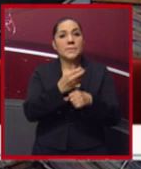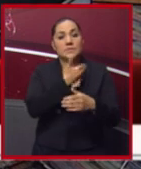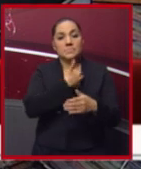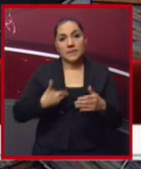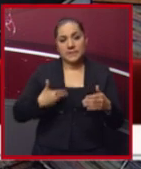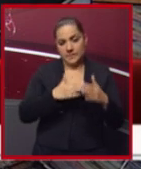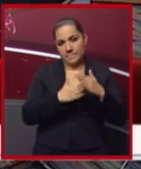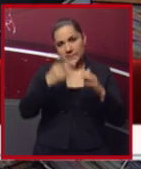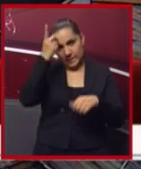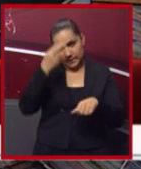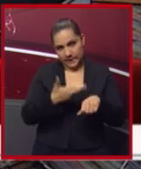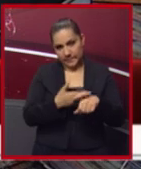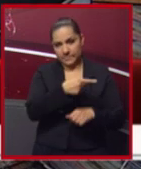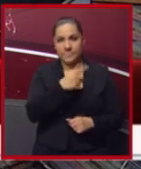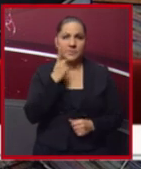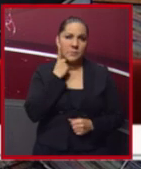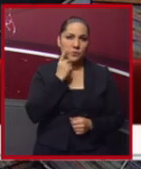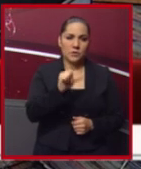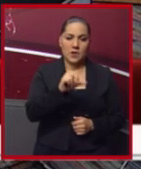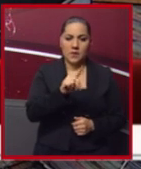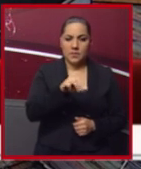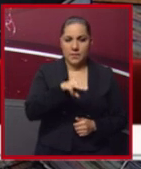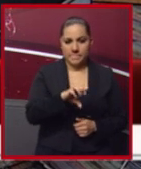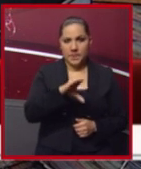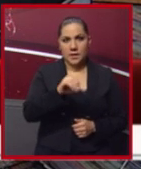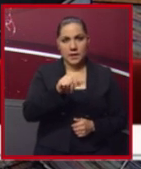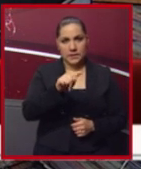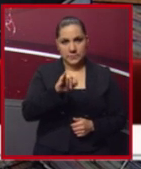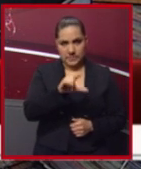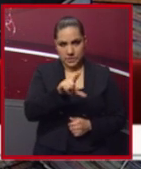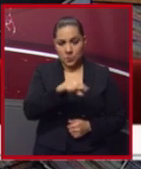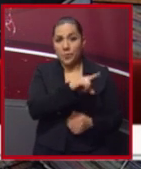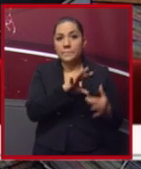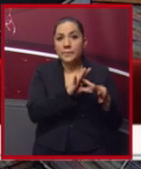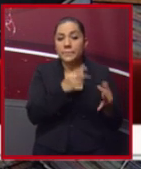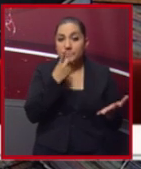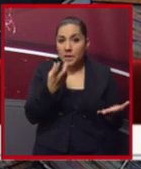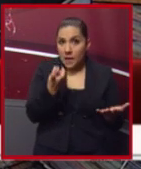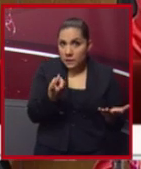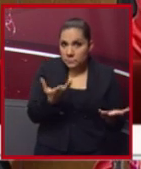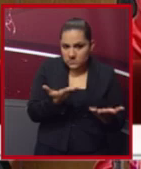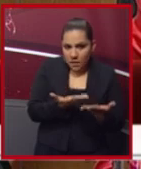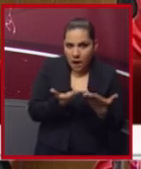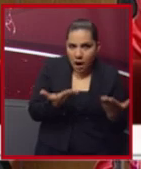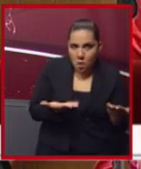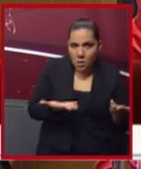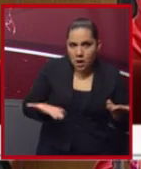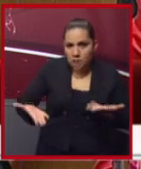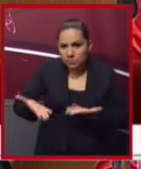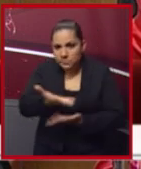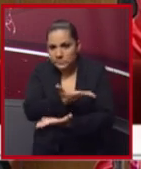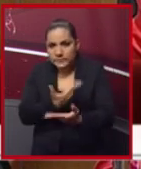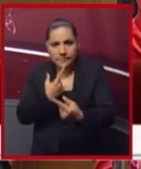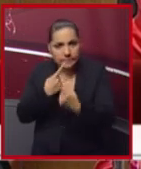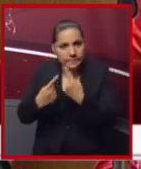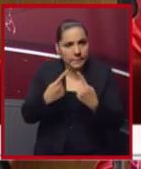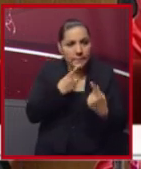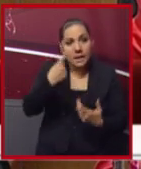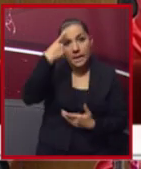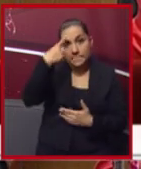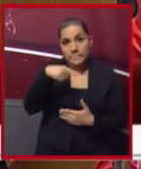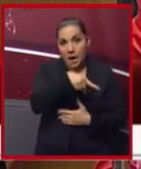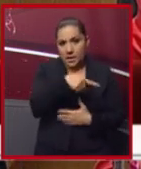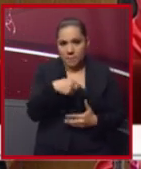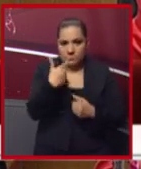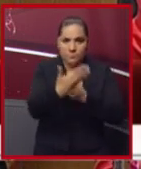Antonio Adame Castillo destacó que estas audiencias obedecen a mecanismos de apertura parlamentaria para lograr consensos en la reforma que